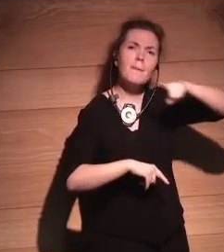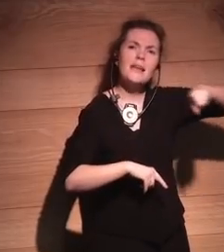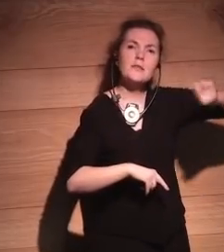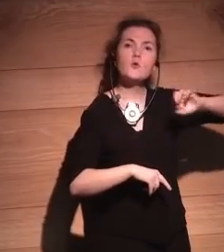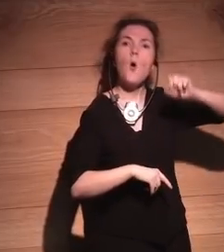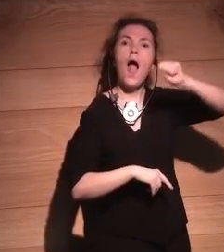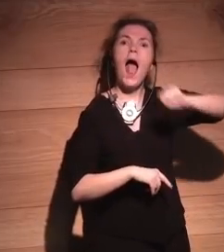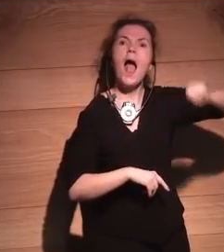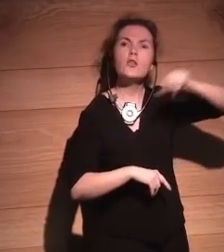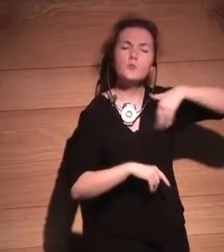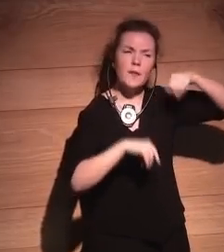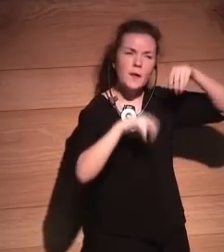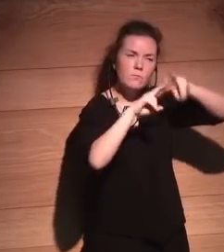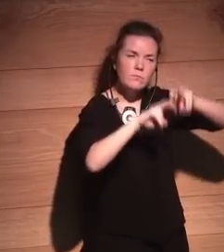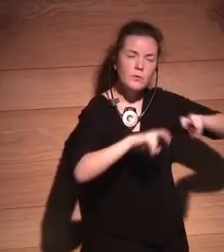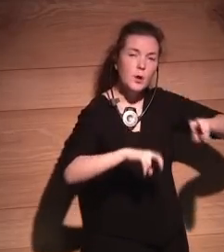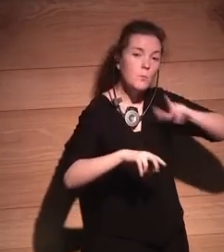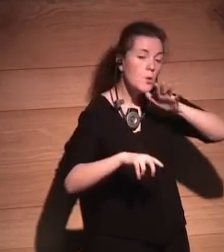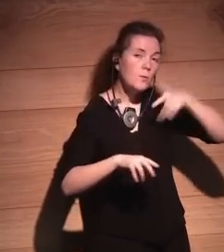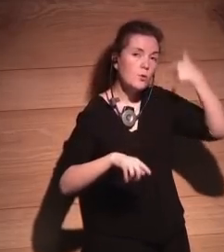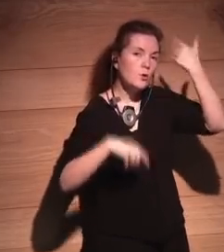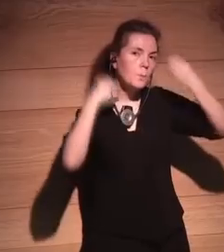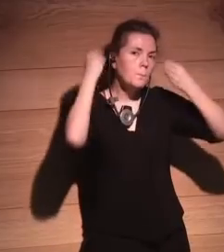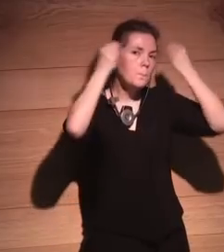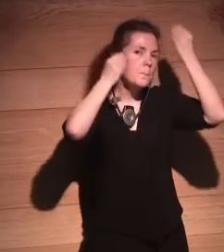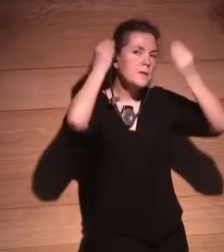años, porque pensamos que